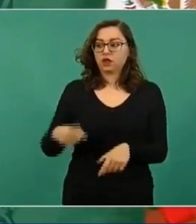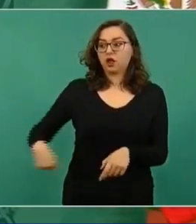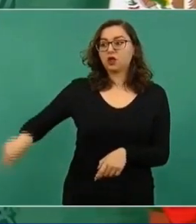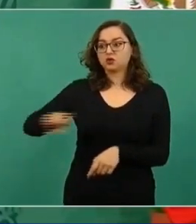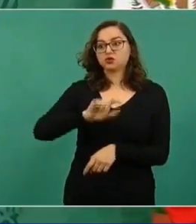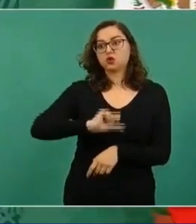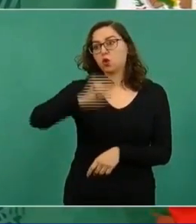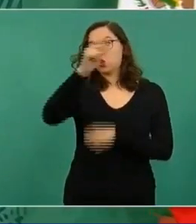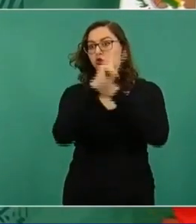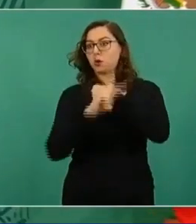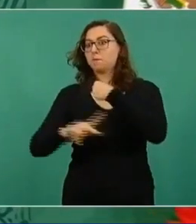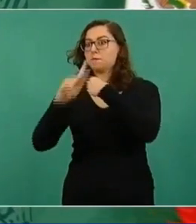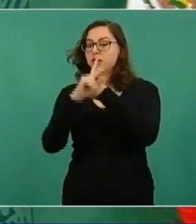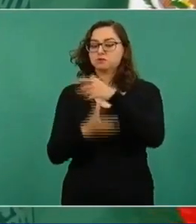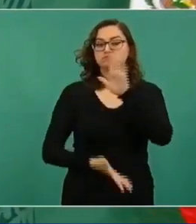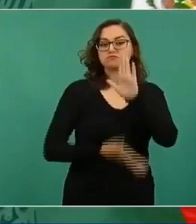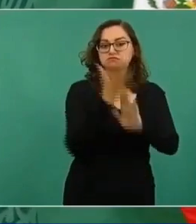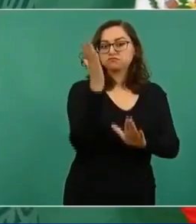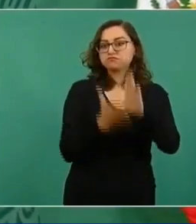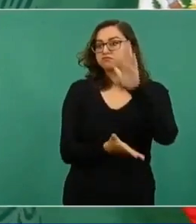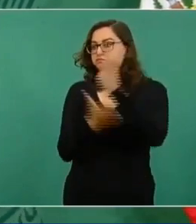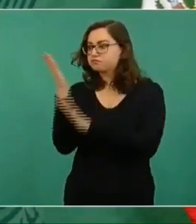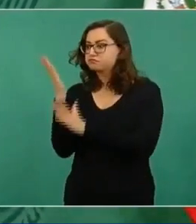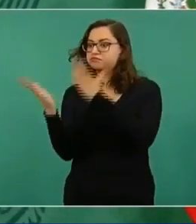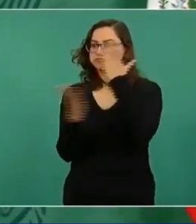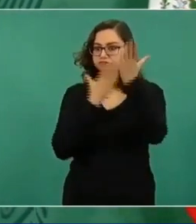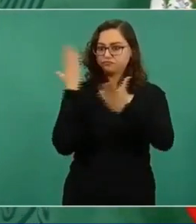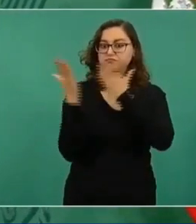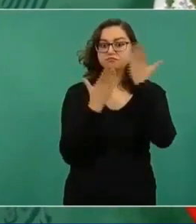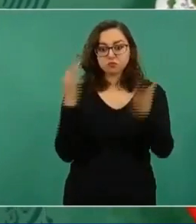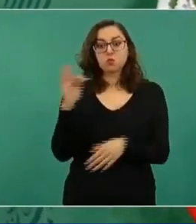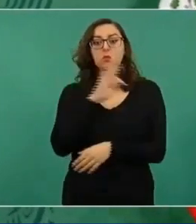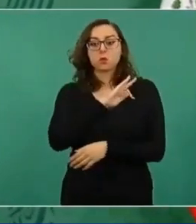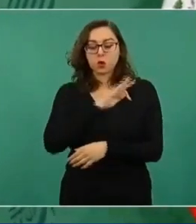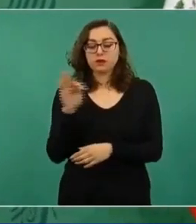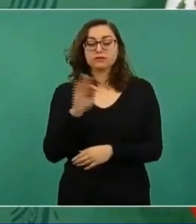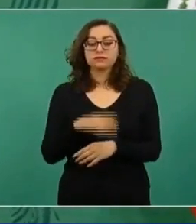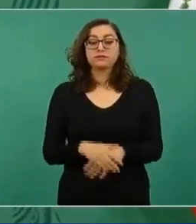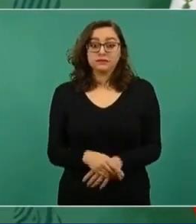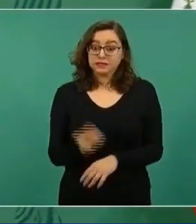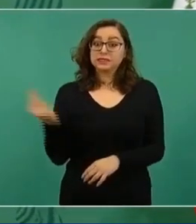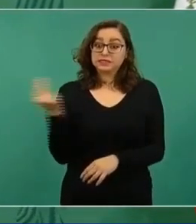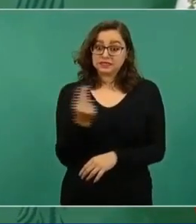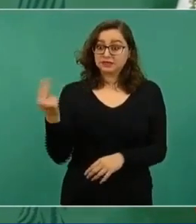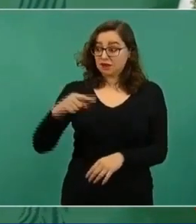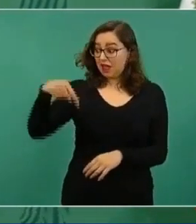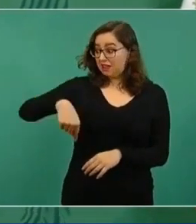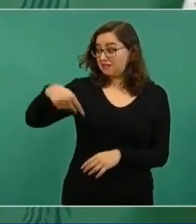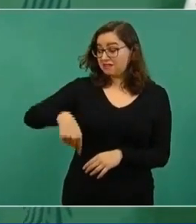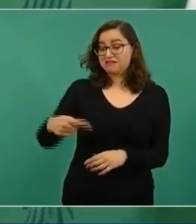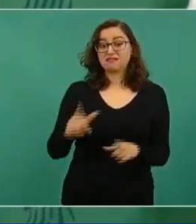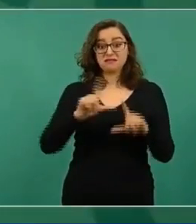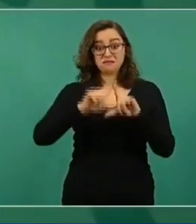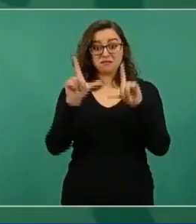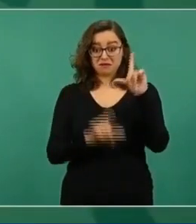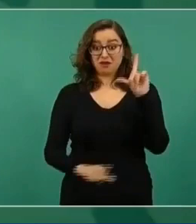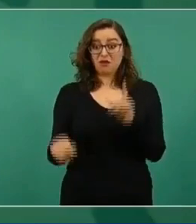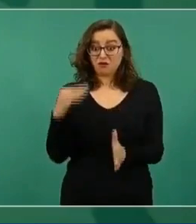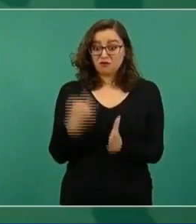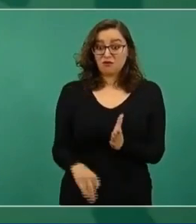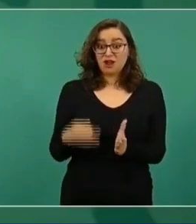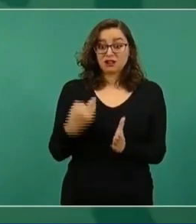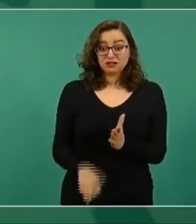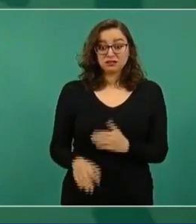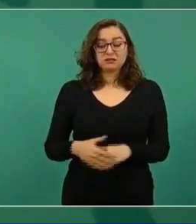extranjero, pero necesitamos médicos y necesitamos especialistas. Pero es bueno